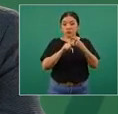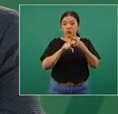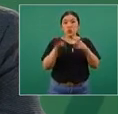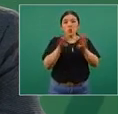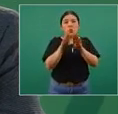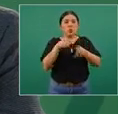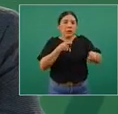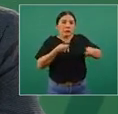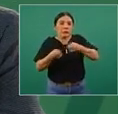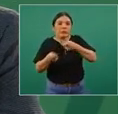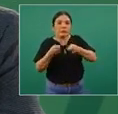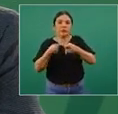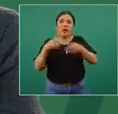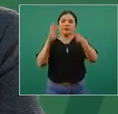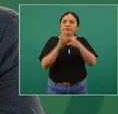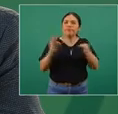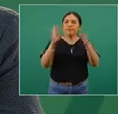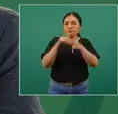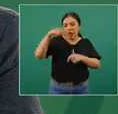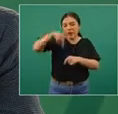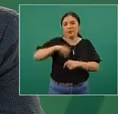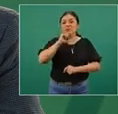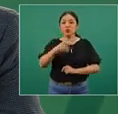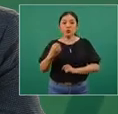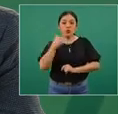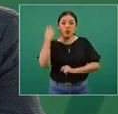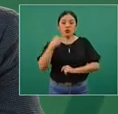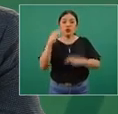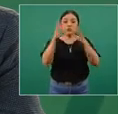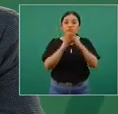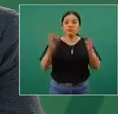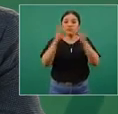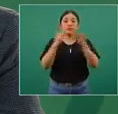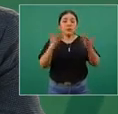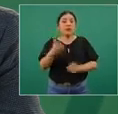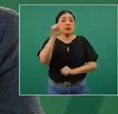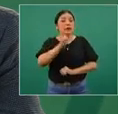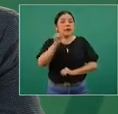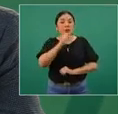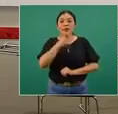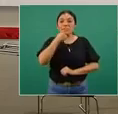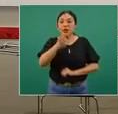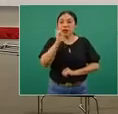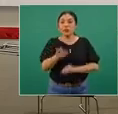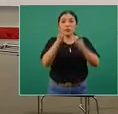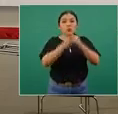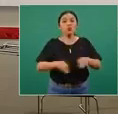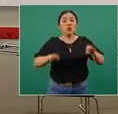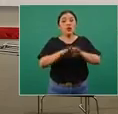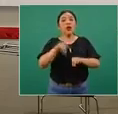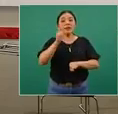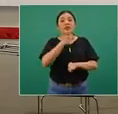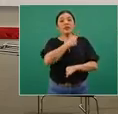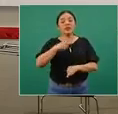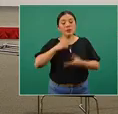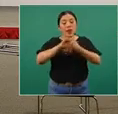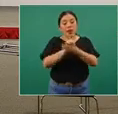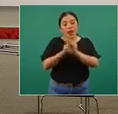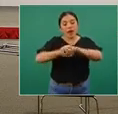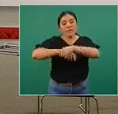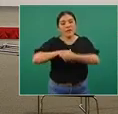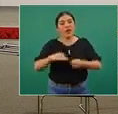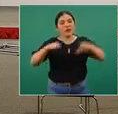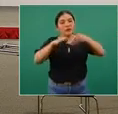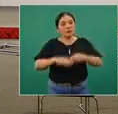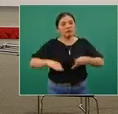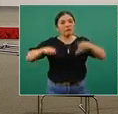hemos comentado a lo largo de todas estas conferencias, siempre insistir la importancia del lavado frecuente de